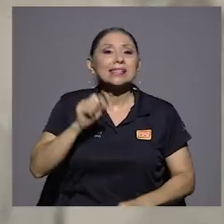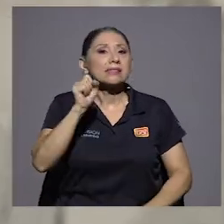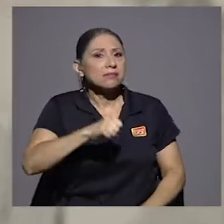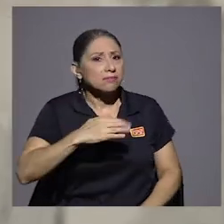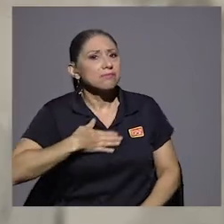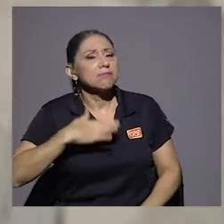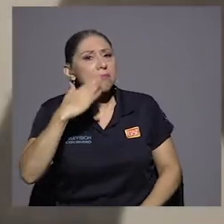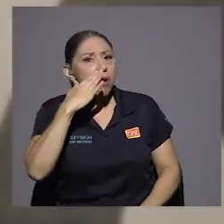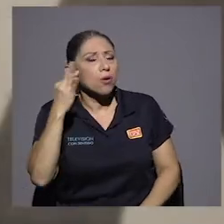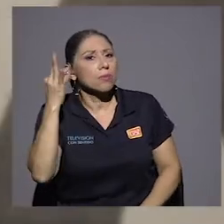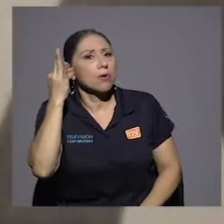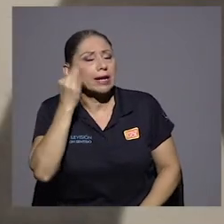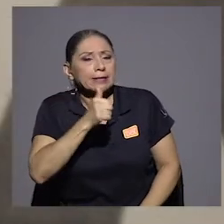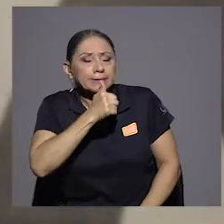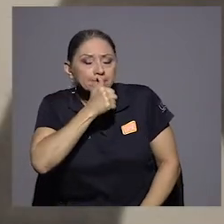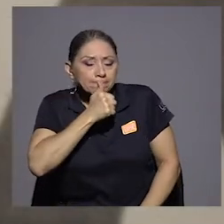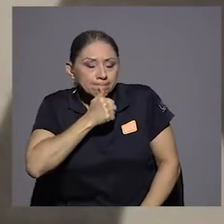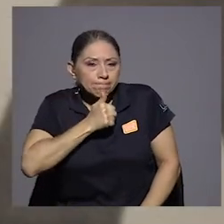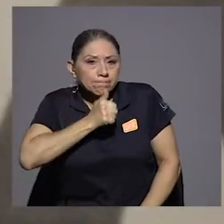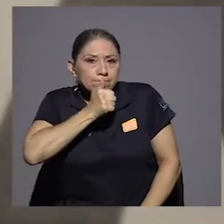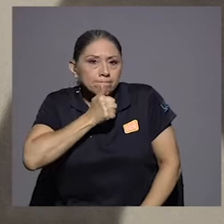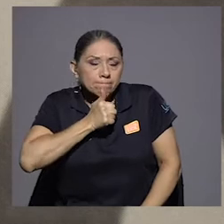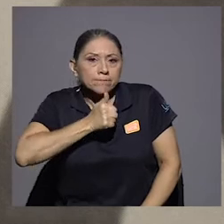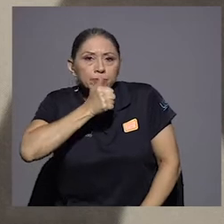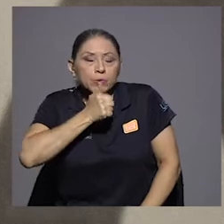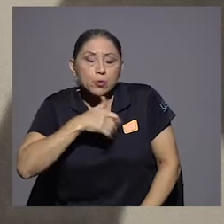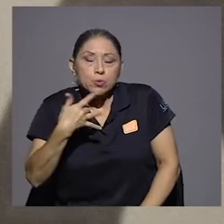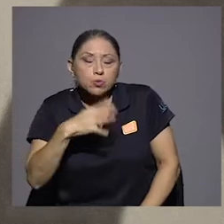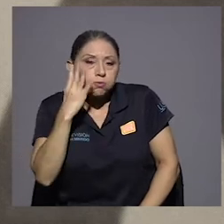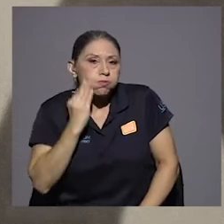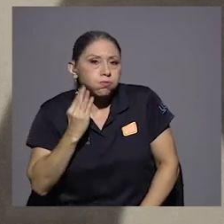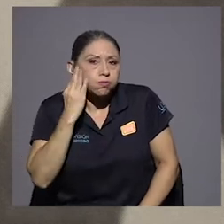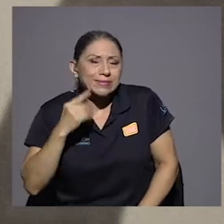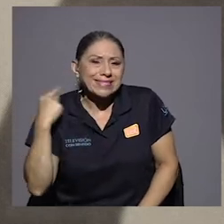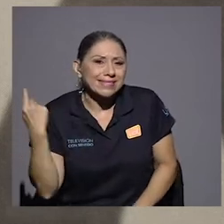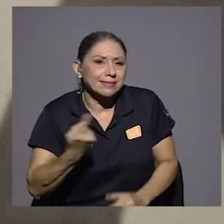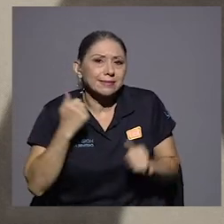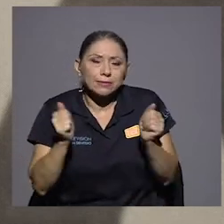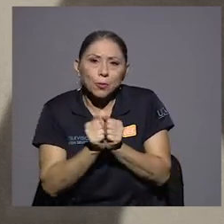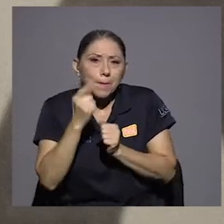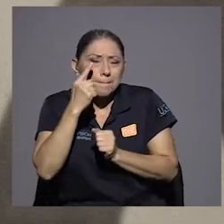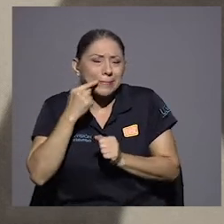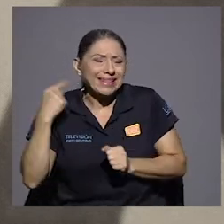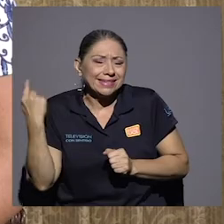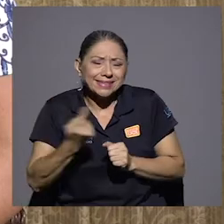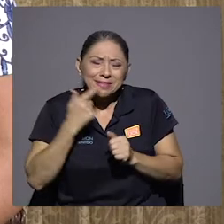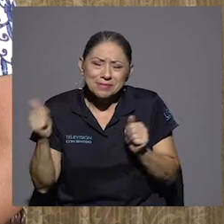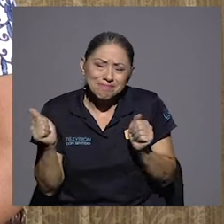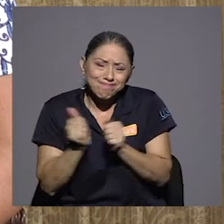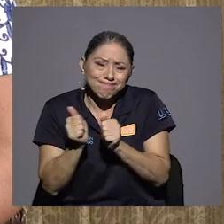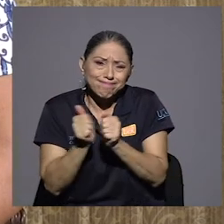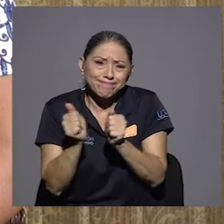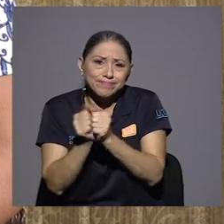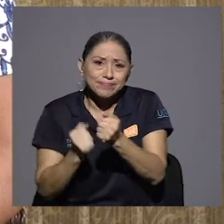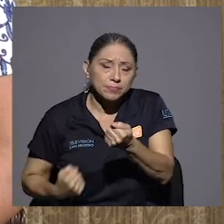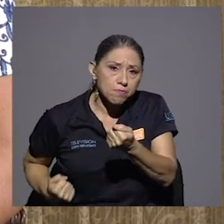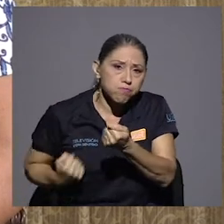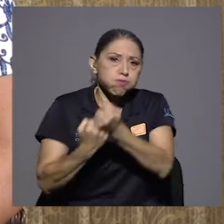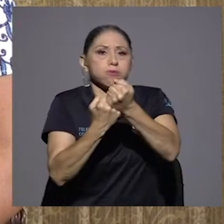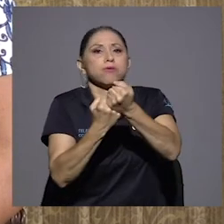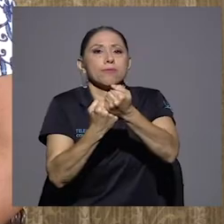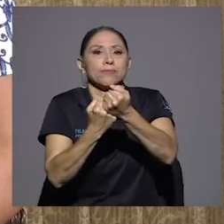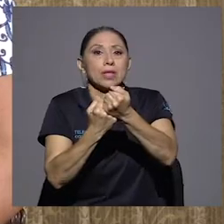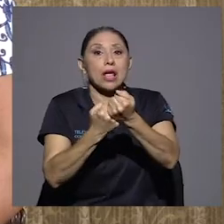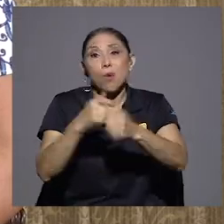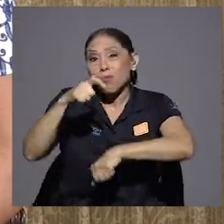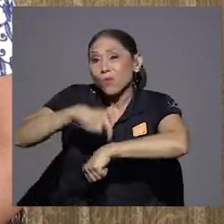todo y fue a la par de todo el tiempo. Fue un gran apoyo para él. Y cuando él estuvo tan